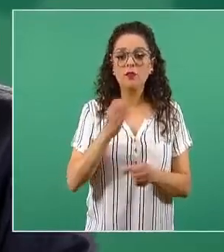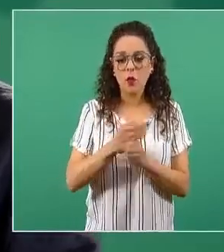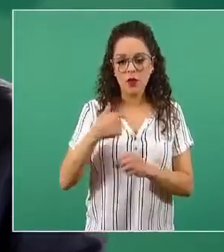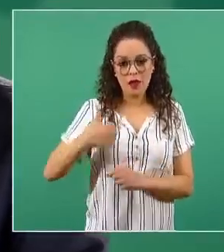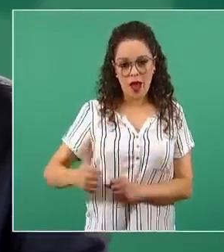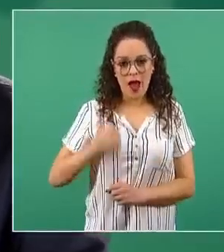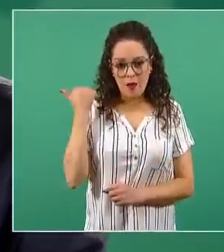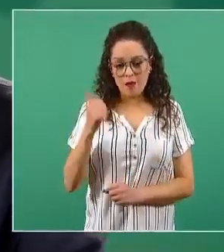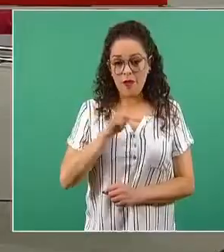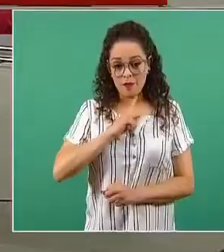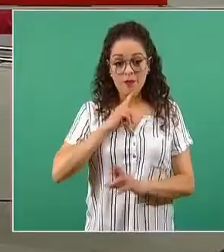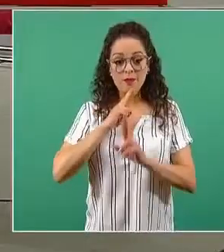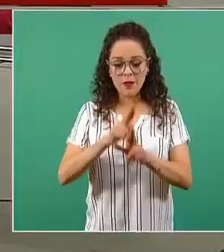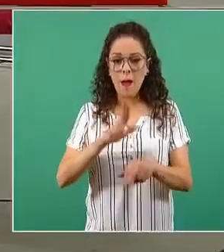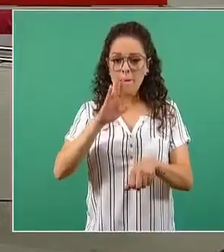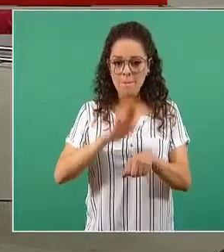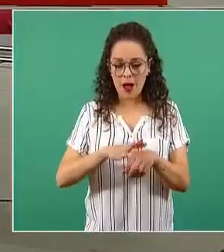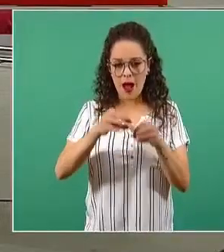lo de ayer.